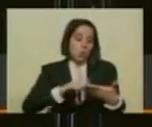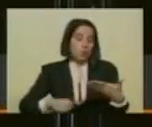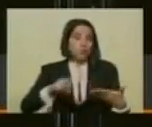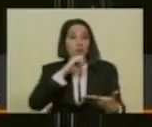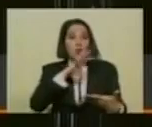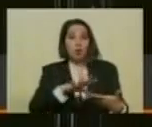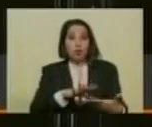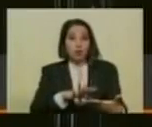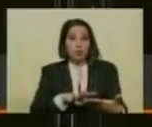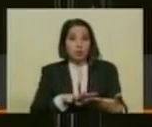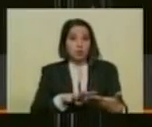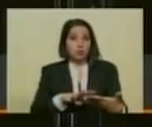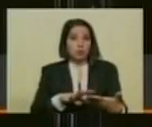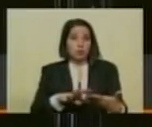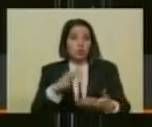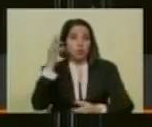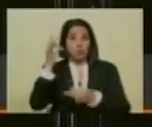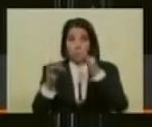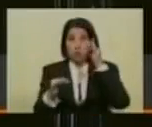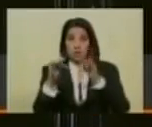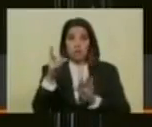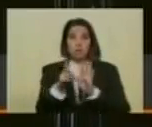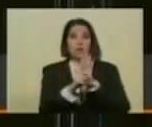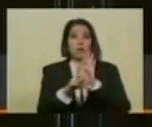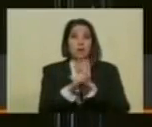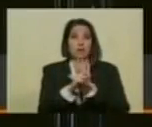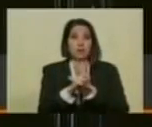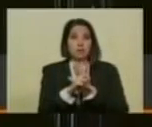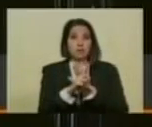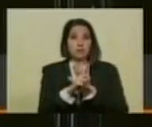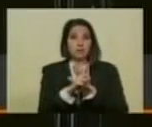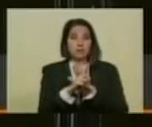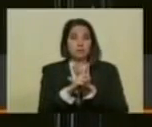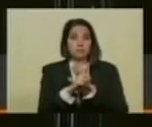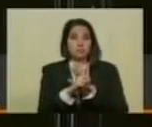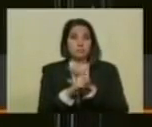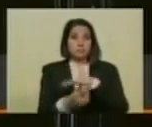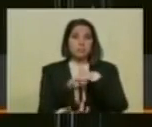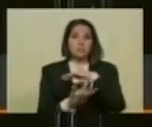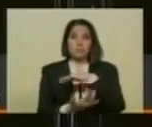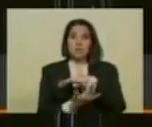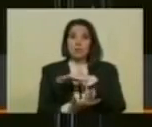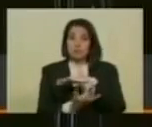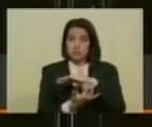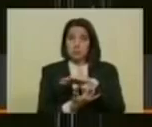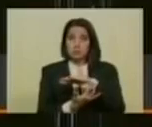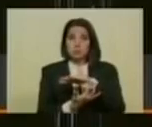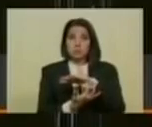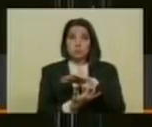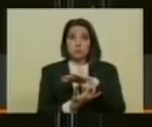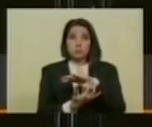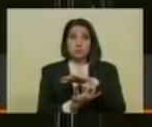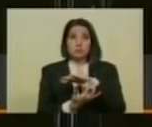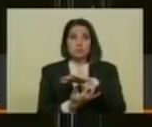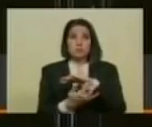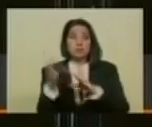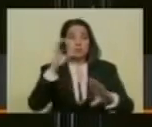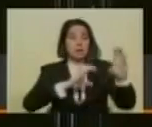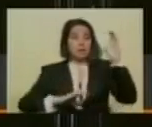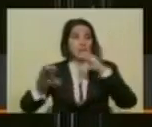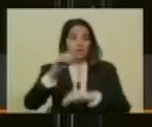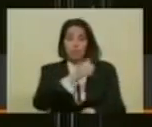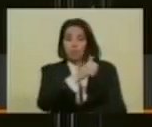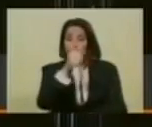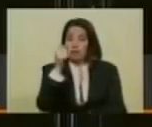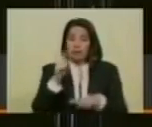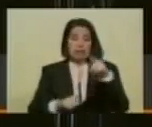histórico, jurídico, legal, técnico, científico, de cada evento, de